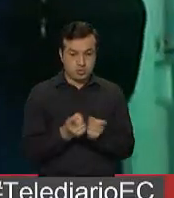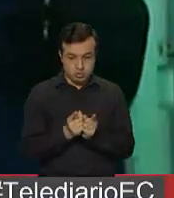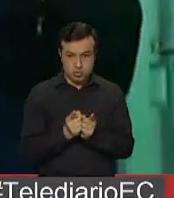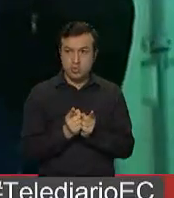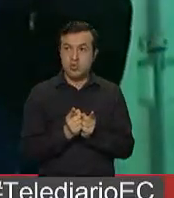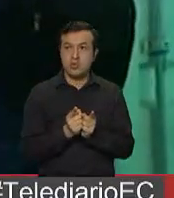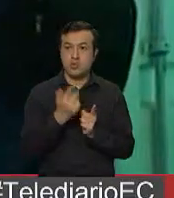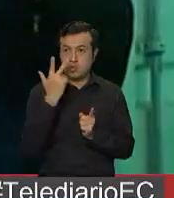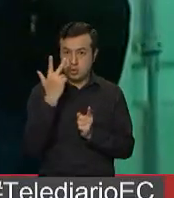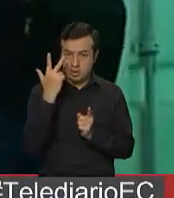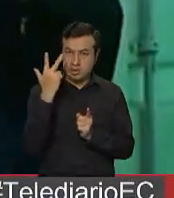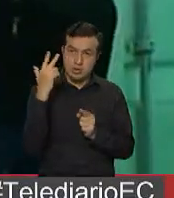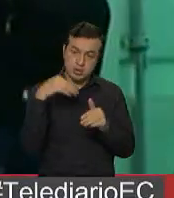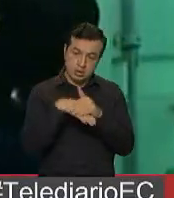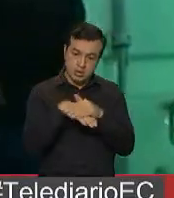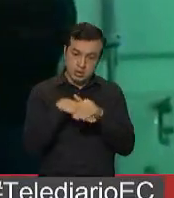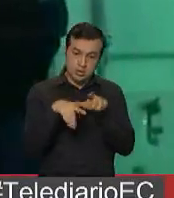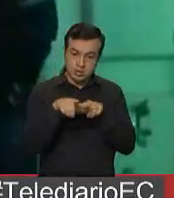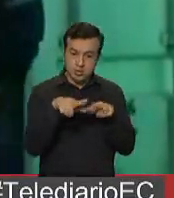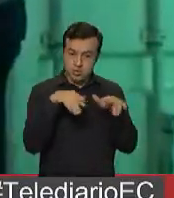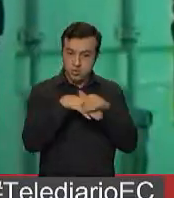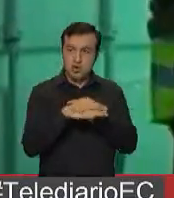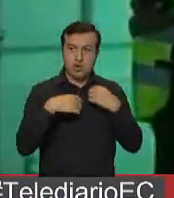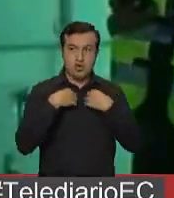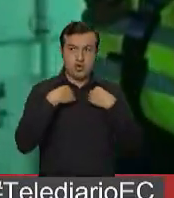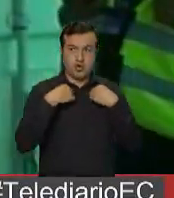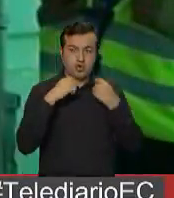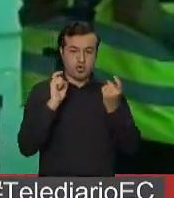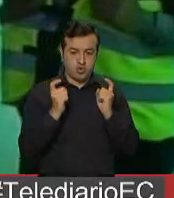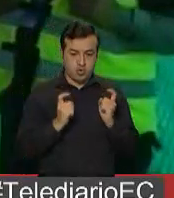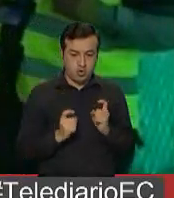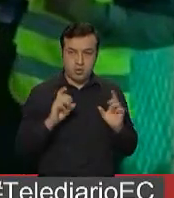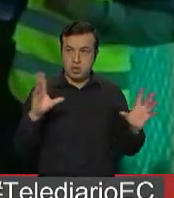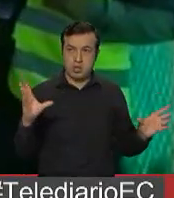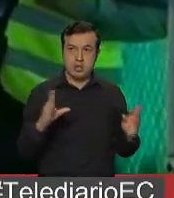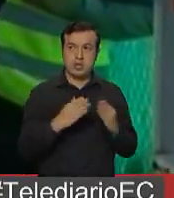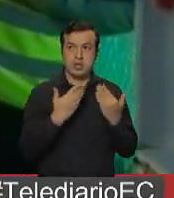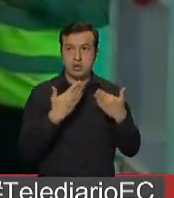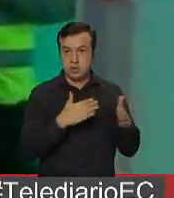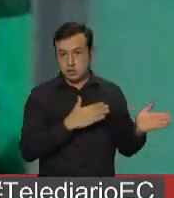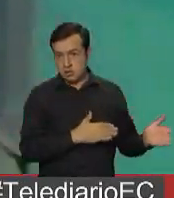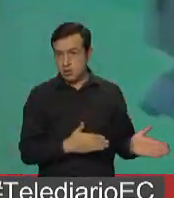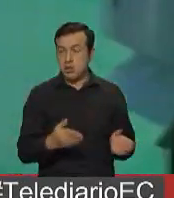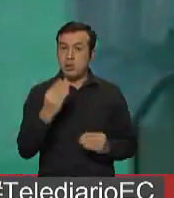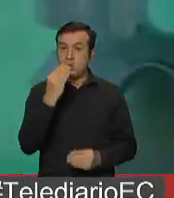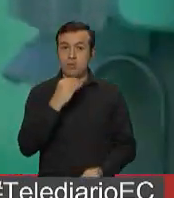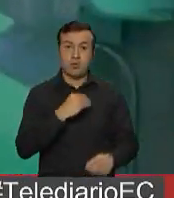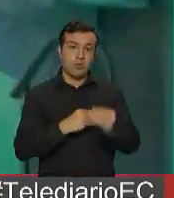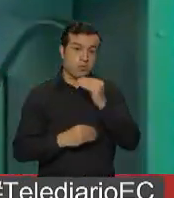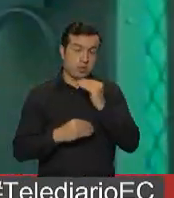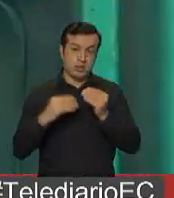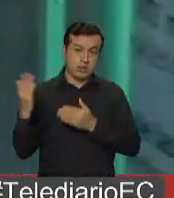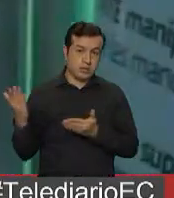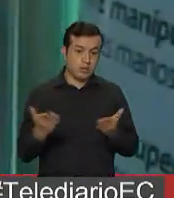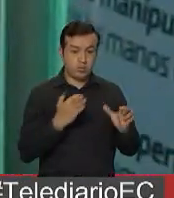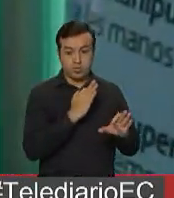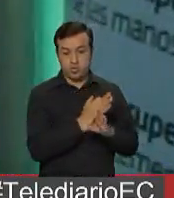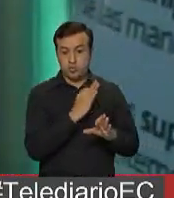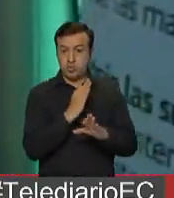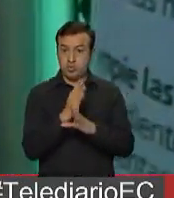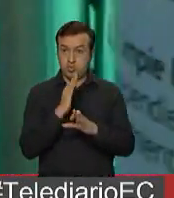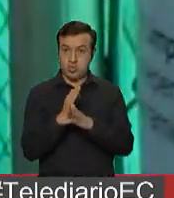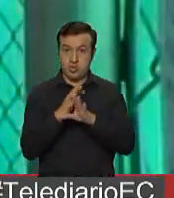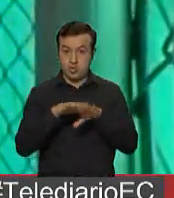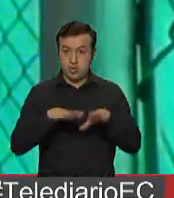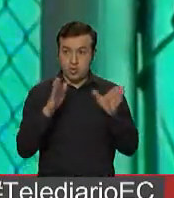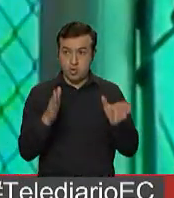entrando de tres en tres, a la zona de vestuarios, a la zona de aseos. Las comidas también las llevamos a cabo por turnos, porque los comedores